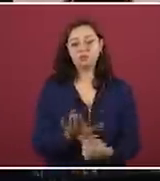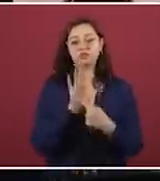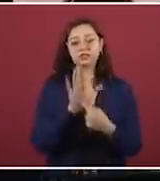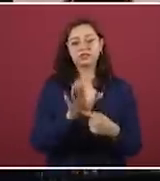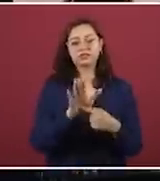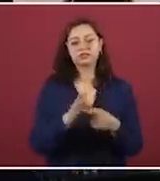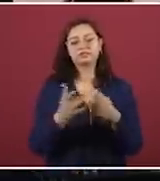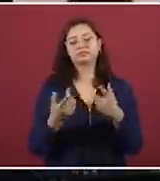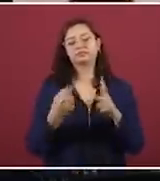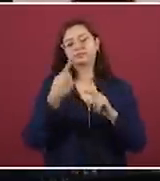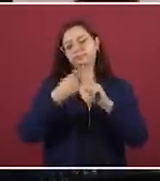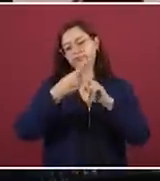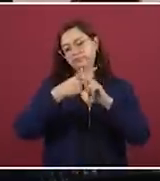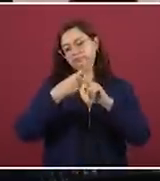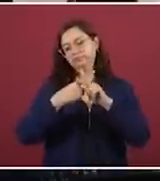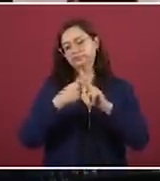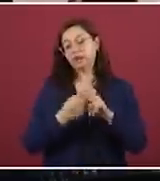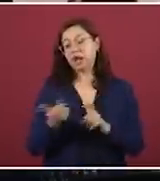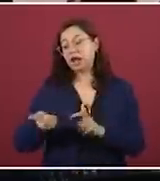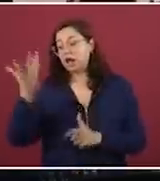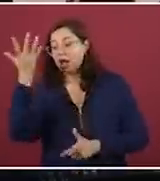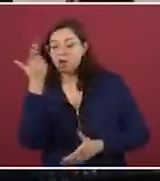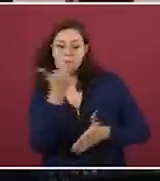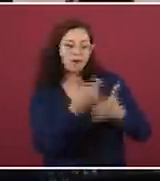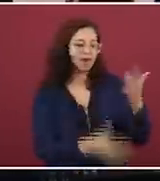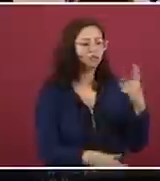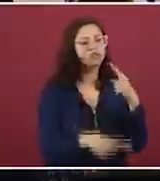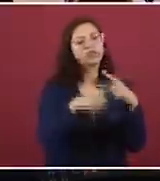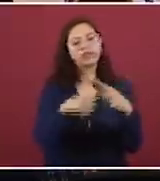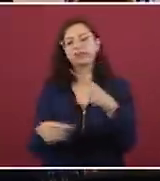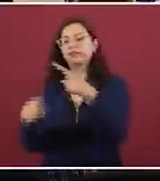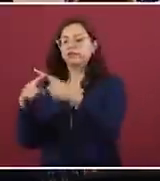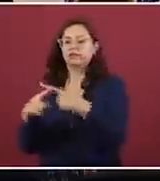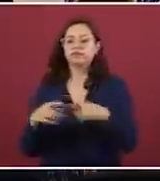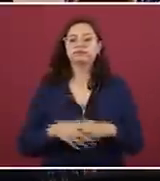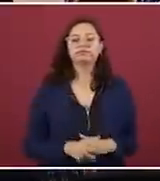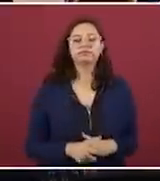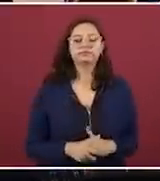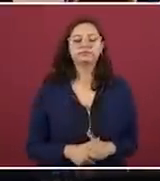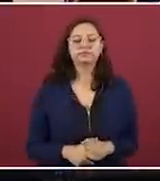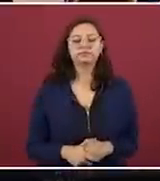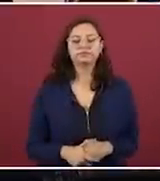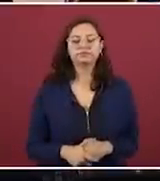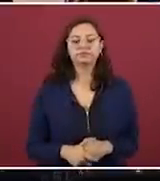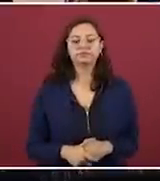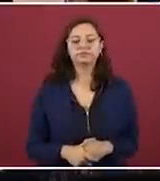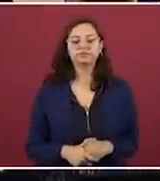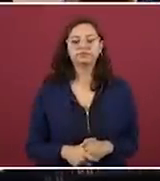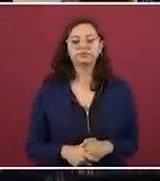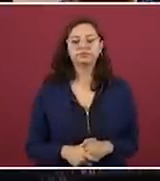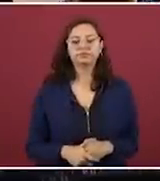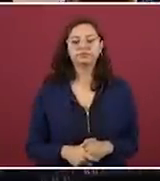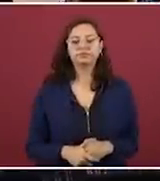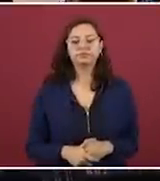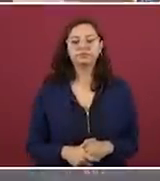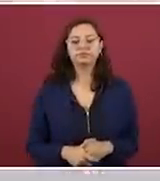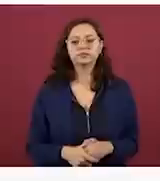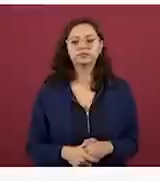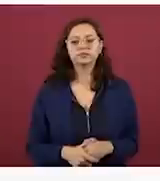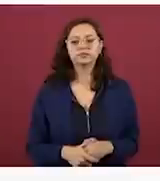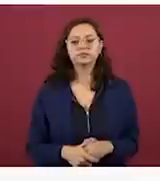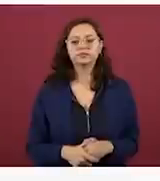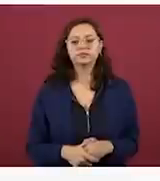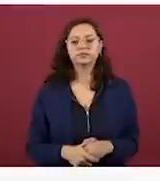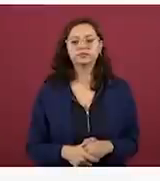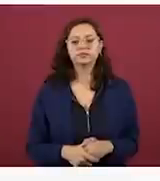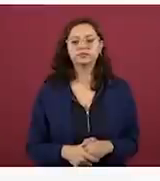La primera gráfica, que es les explicábamos que es cómo se compone el precio del combustible. En general, vemos